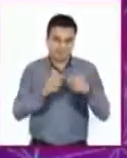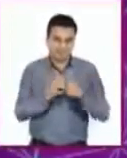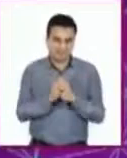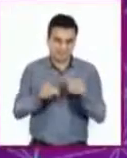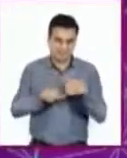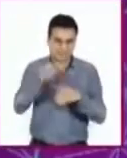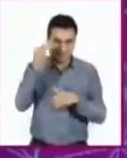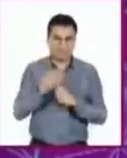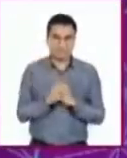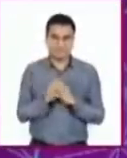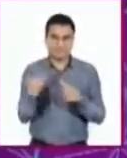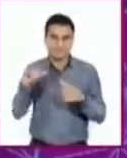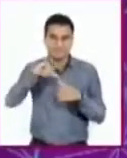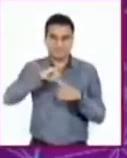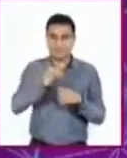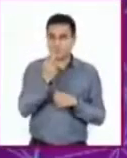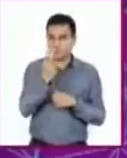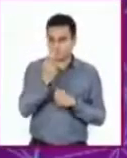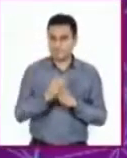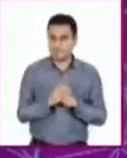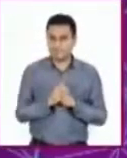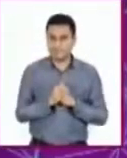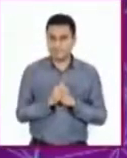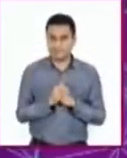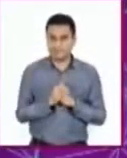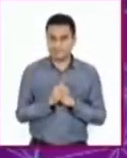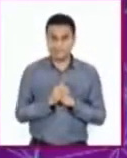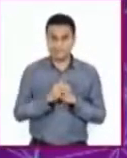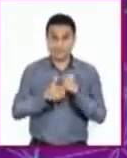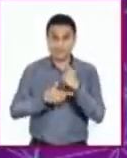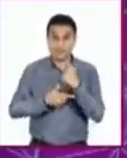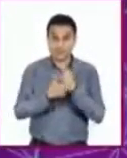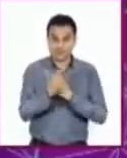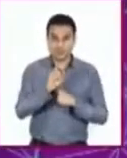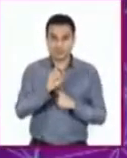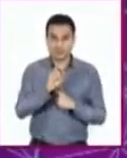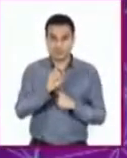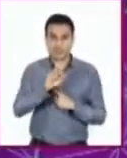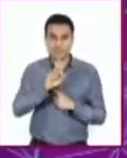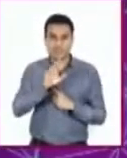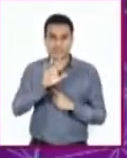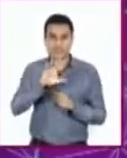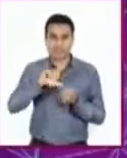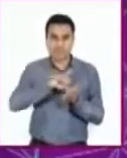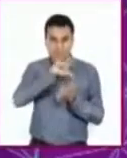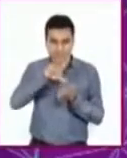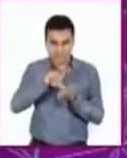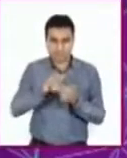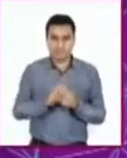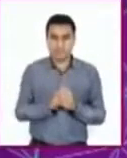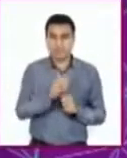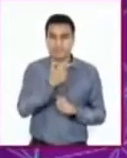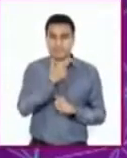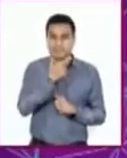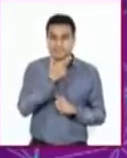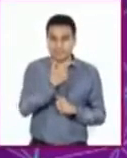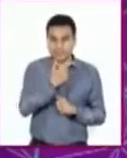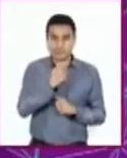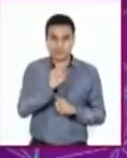se vertieron 2 cántaras de leche con 12.35 litros y 7.55